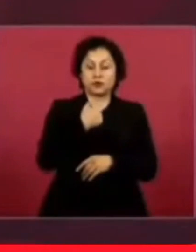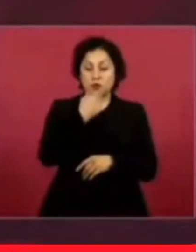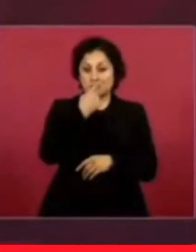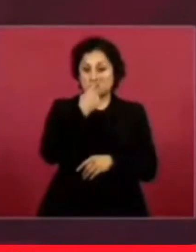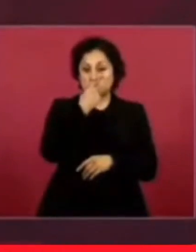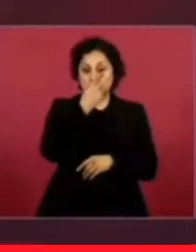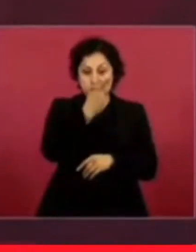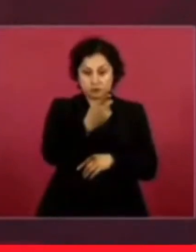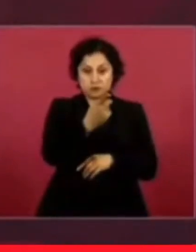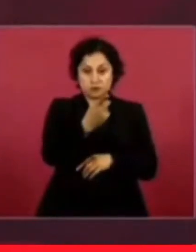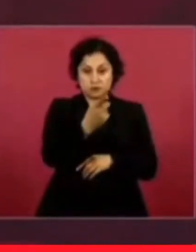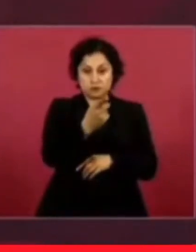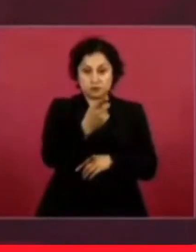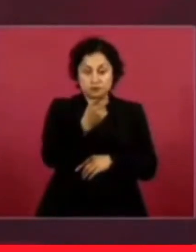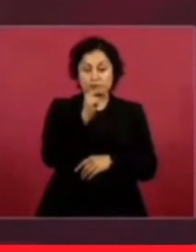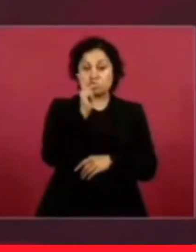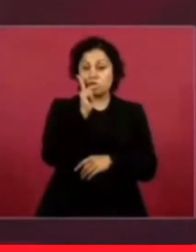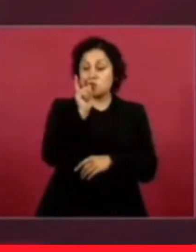con todo respeto,